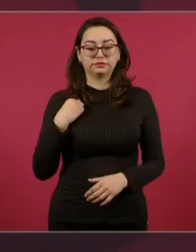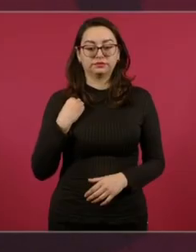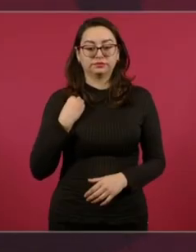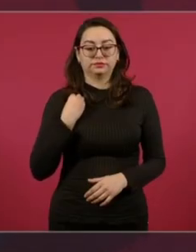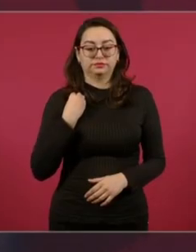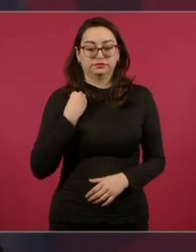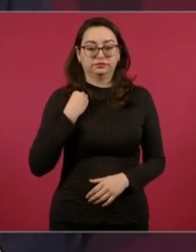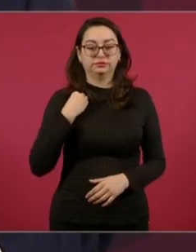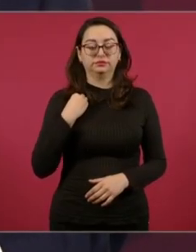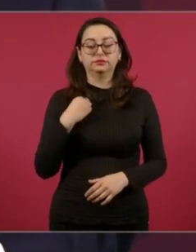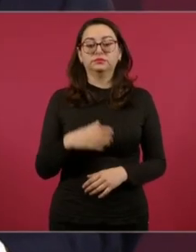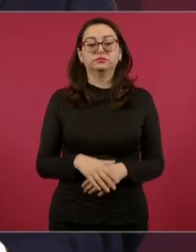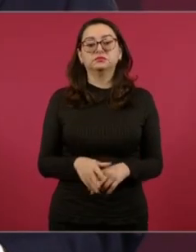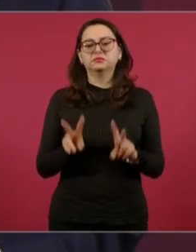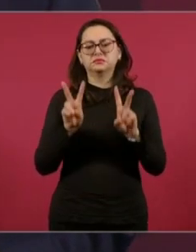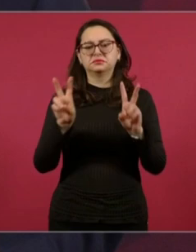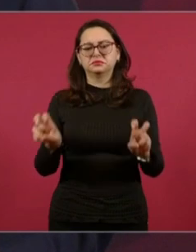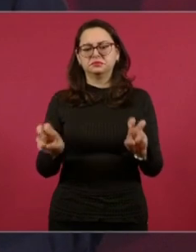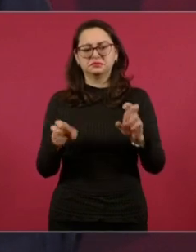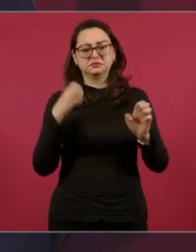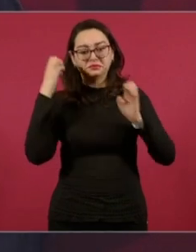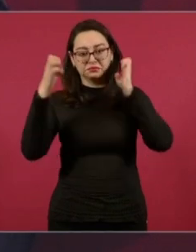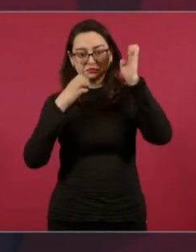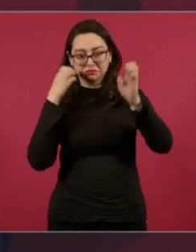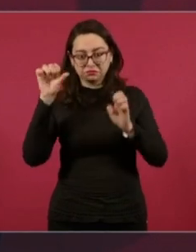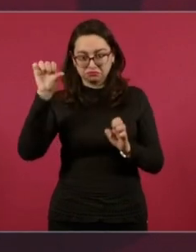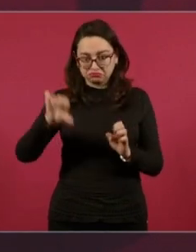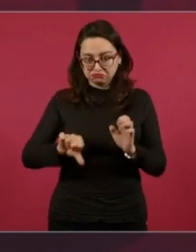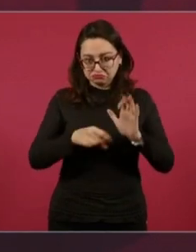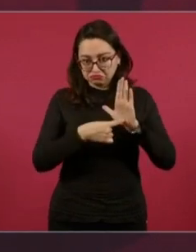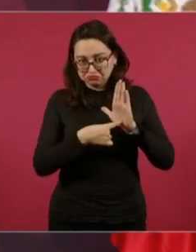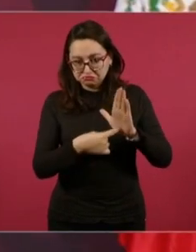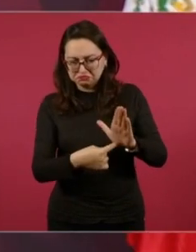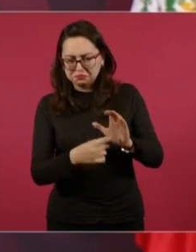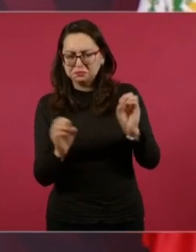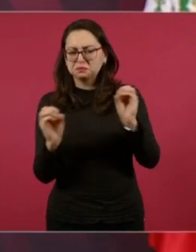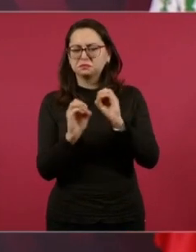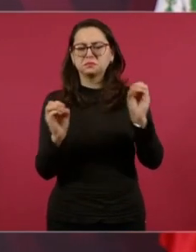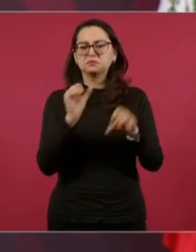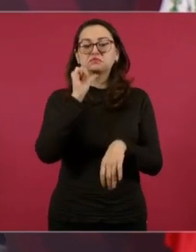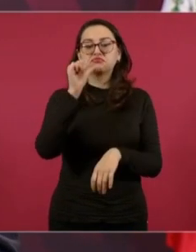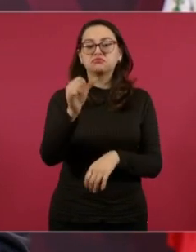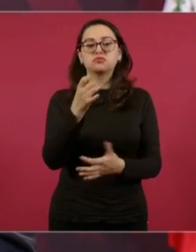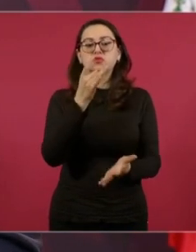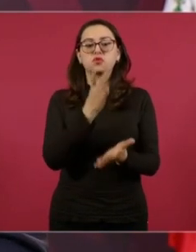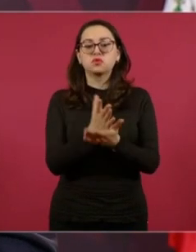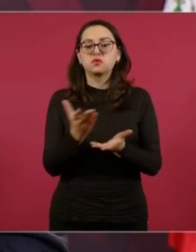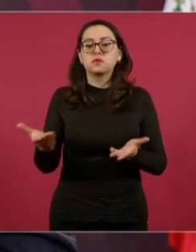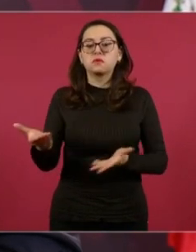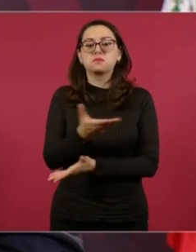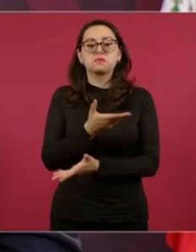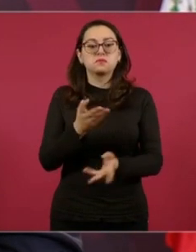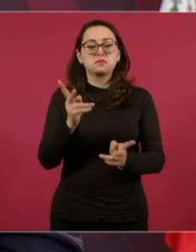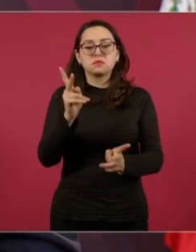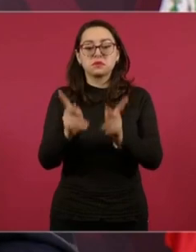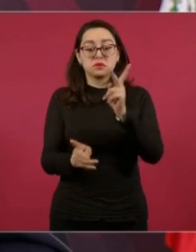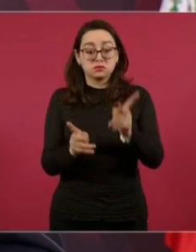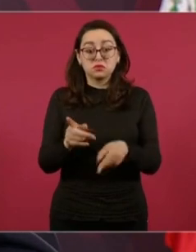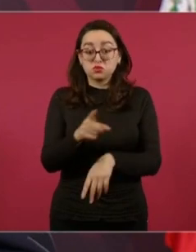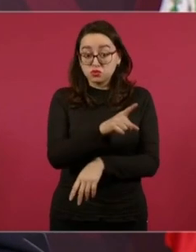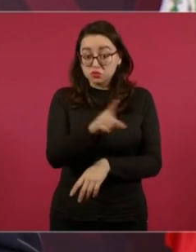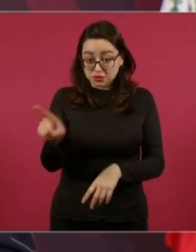ninguna exposición más que esta plática, esta conversación con ustedes. No sé si tengan ustedes algo